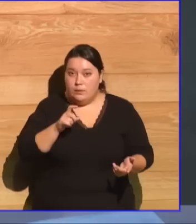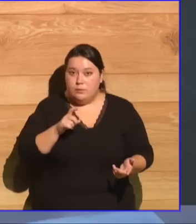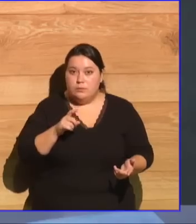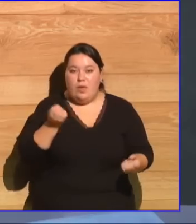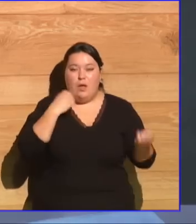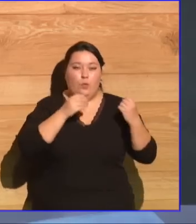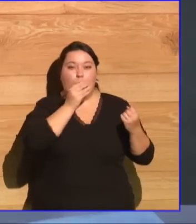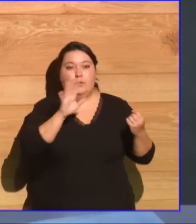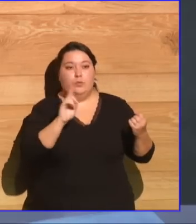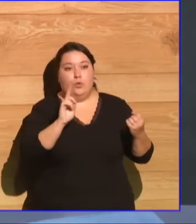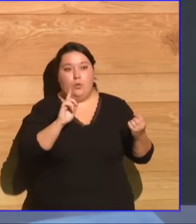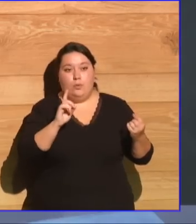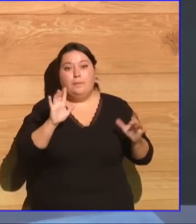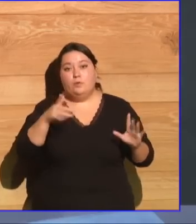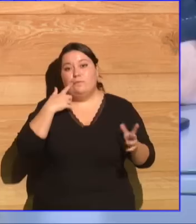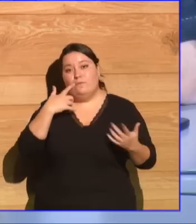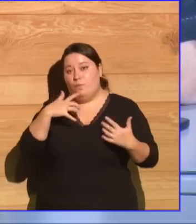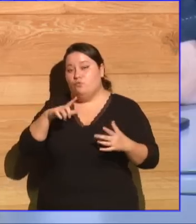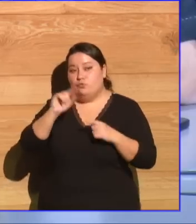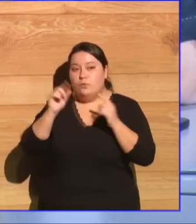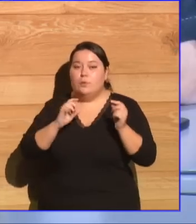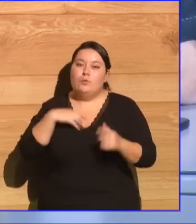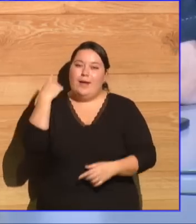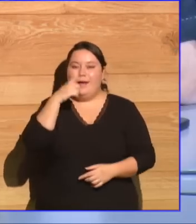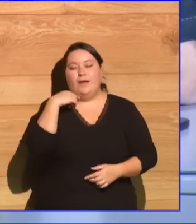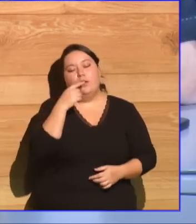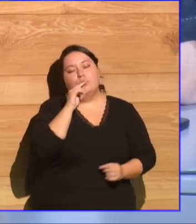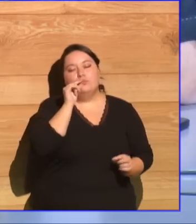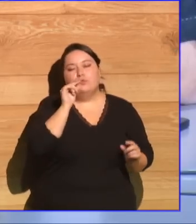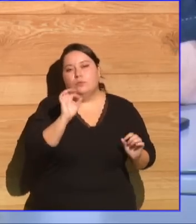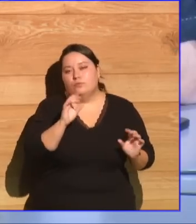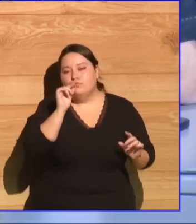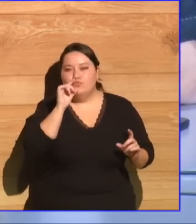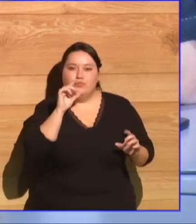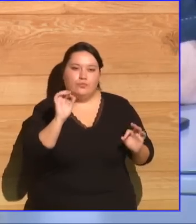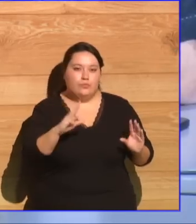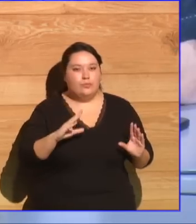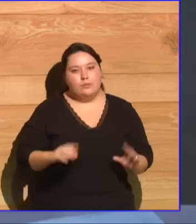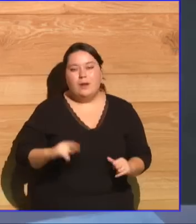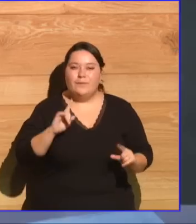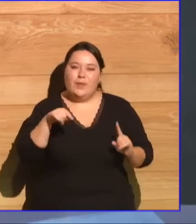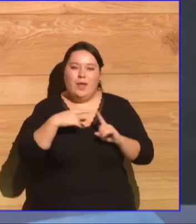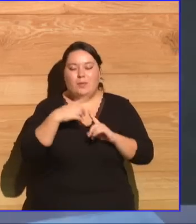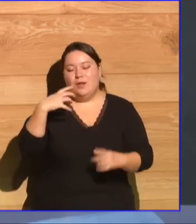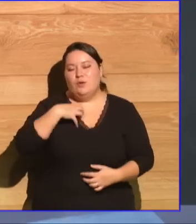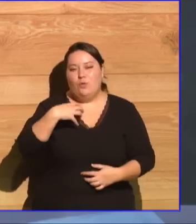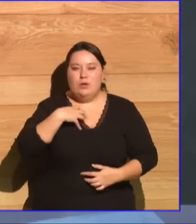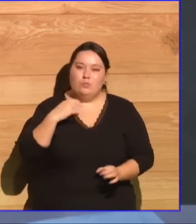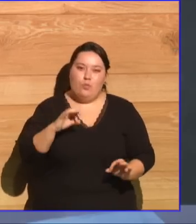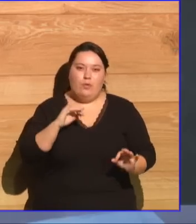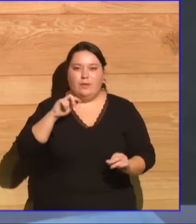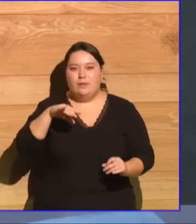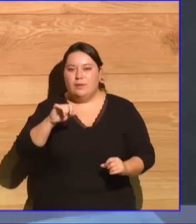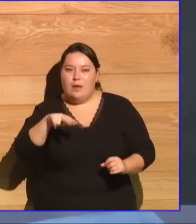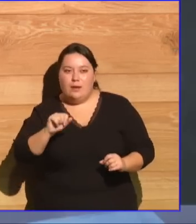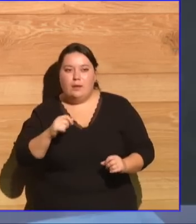grandísimo actor, es una grandísima estrella. Pero tiene Claro. una carita y pone esos morritos, perdóname. A la vez Pero- con el y a mí es cinismo de que me da Indiana todo Jones igual. y ese rostro